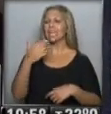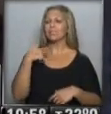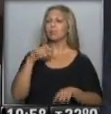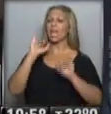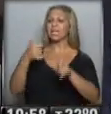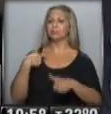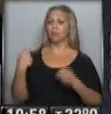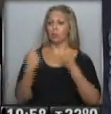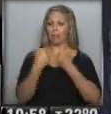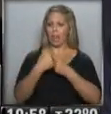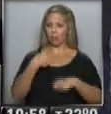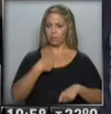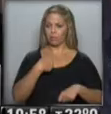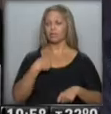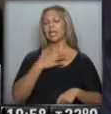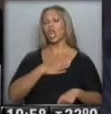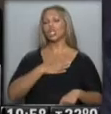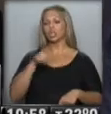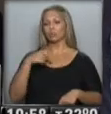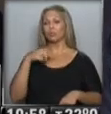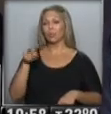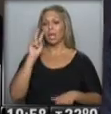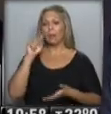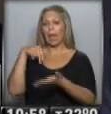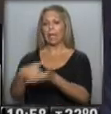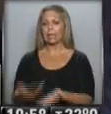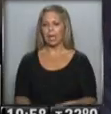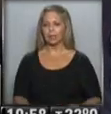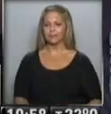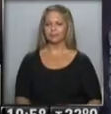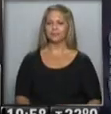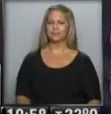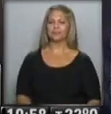combate, y lo siento mucho porque va a ver de rodillas a su pupilo.